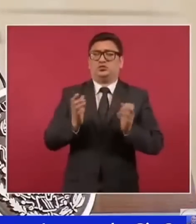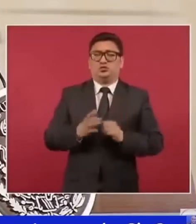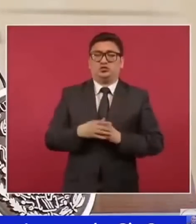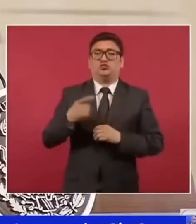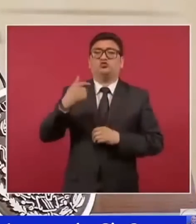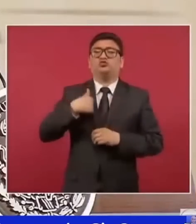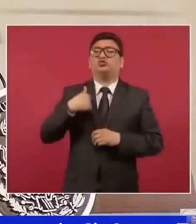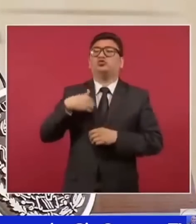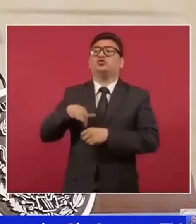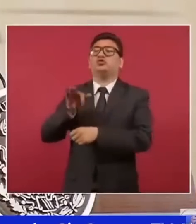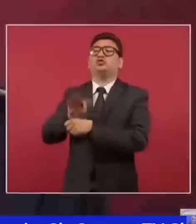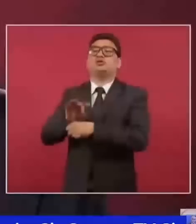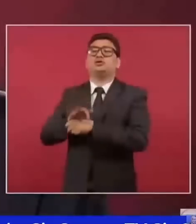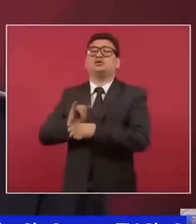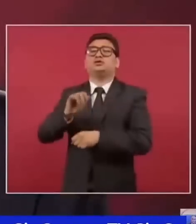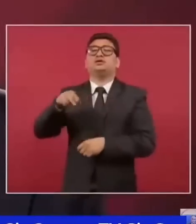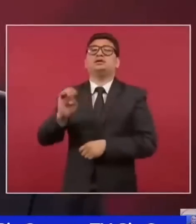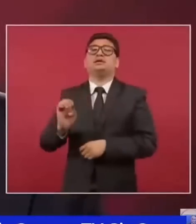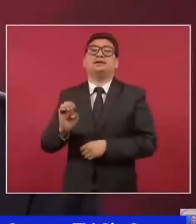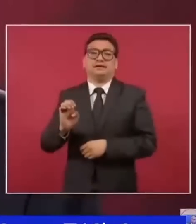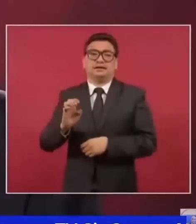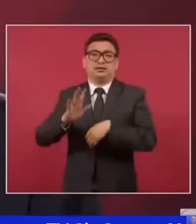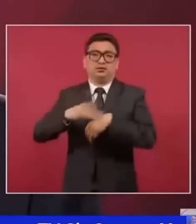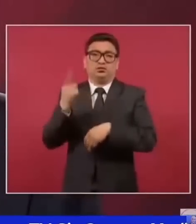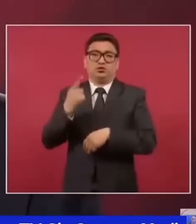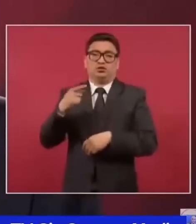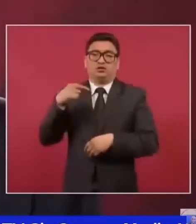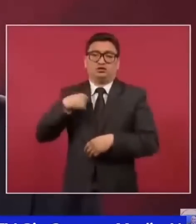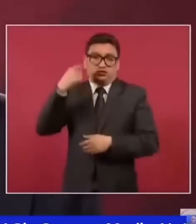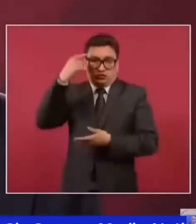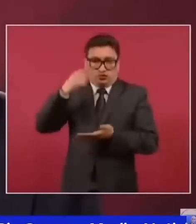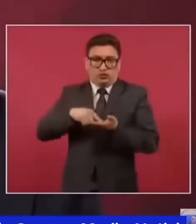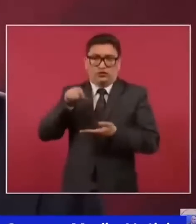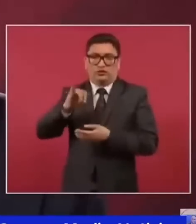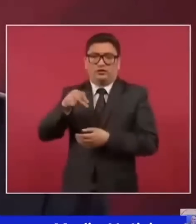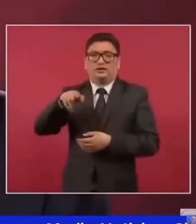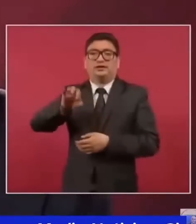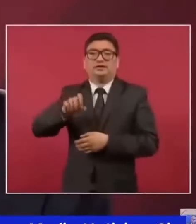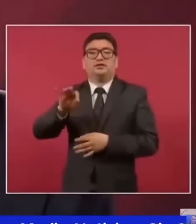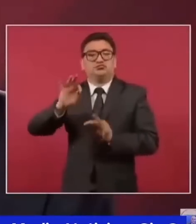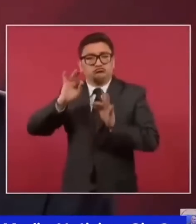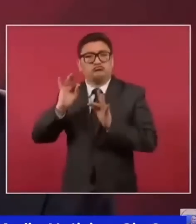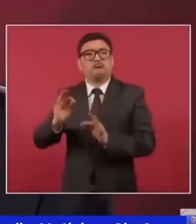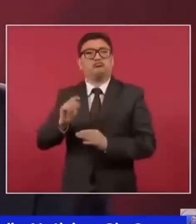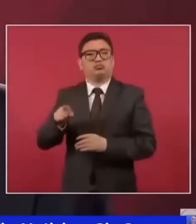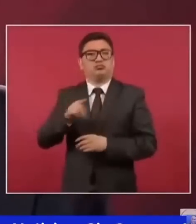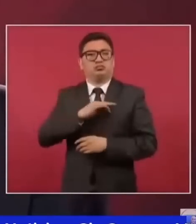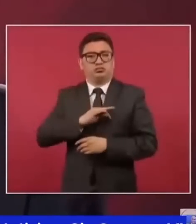estoy defendiendo al INE porque lo considero un buen